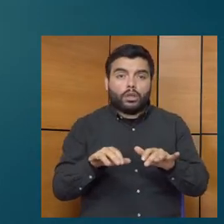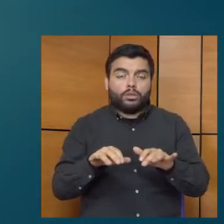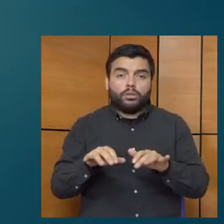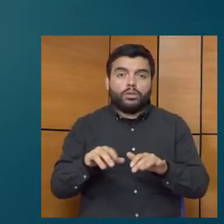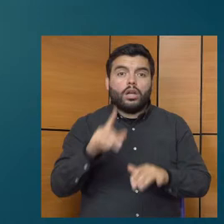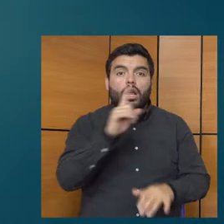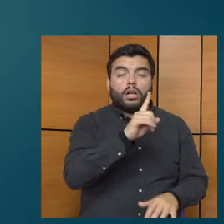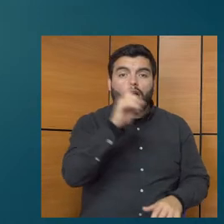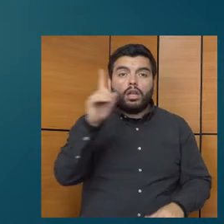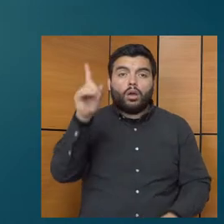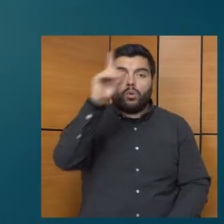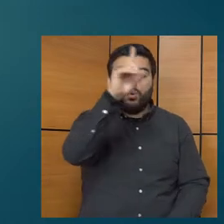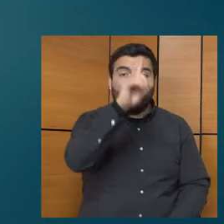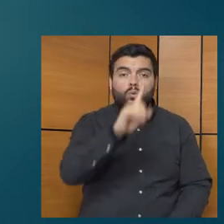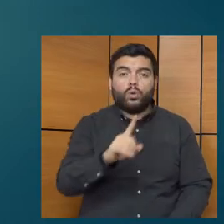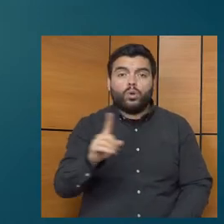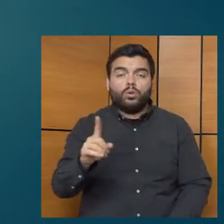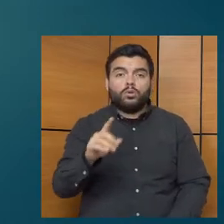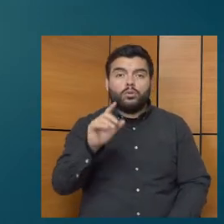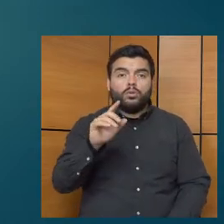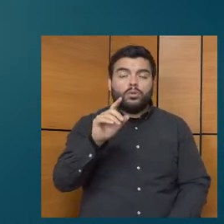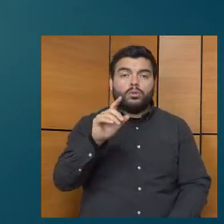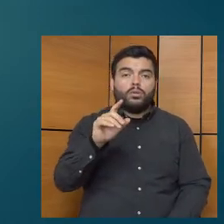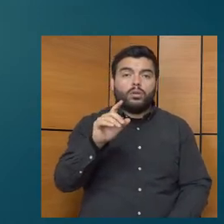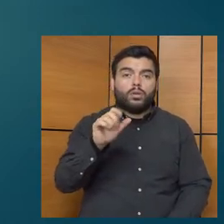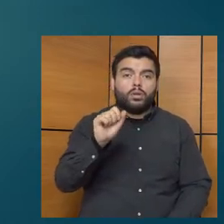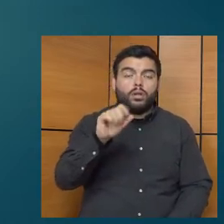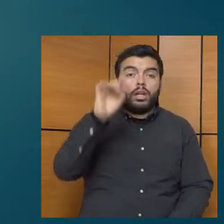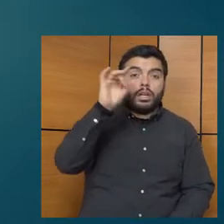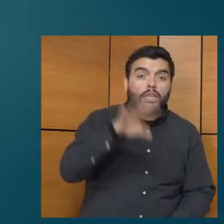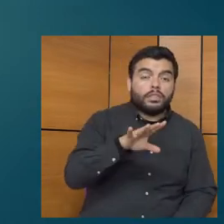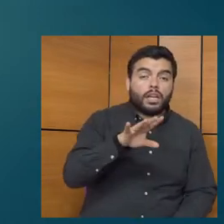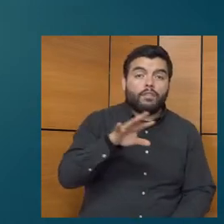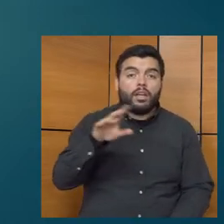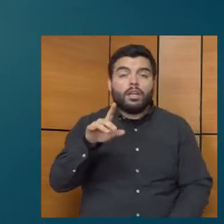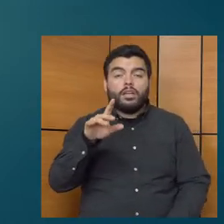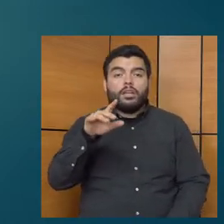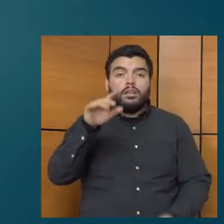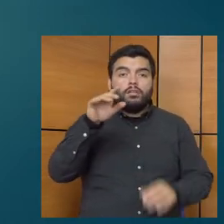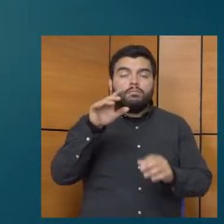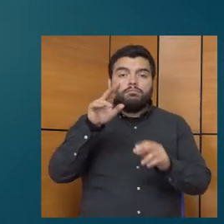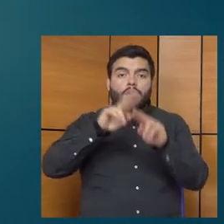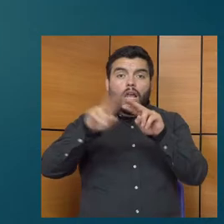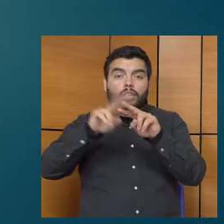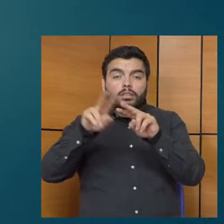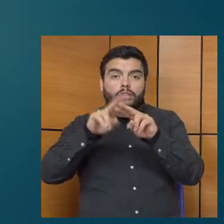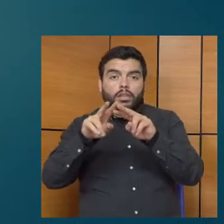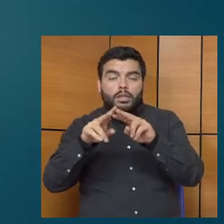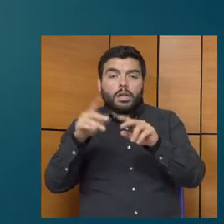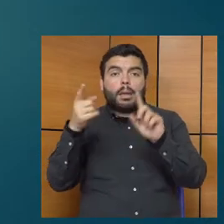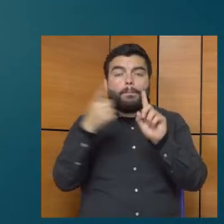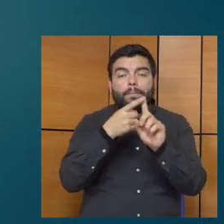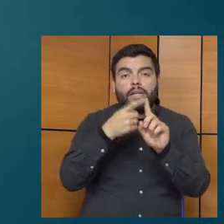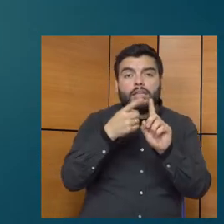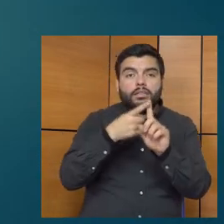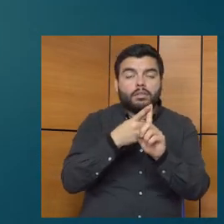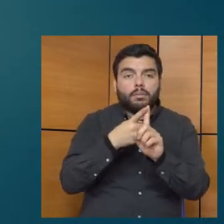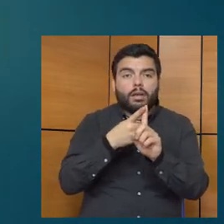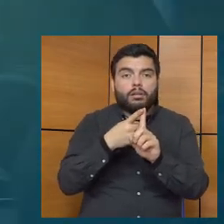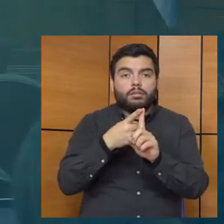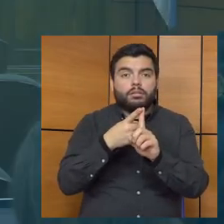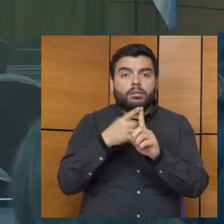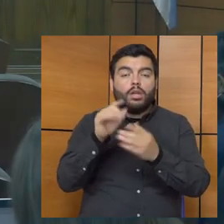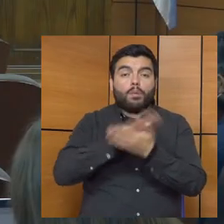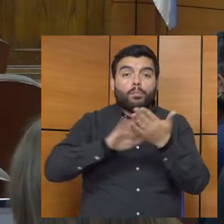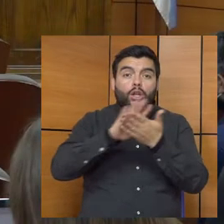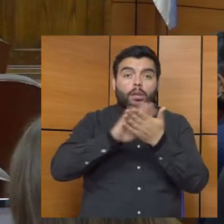árbol tiene una serie de nudos del que salen nuevas ramas y donde las variables más importantes son las que están arriba del